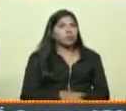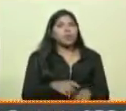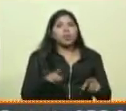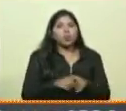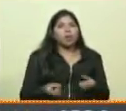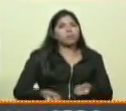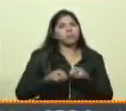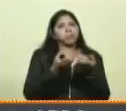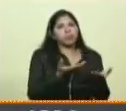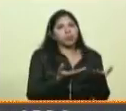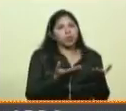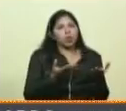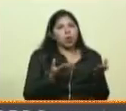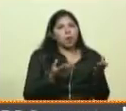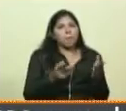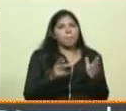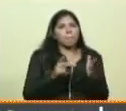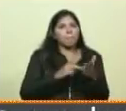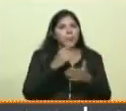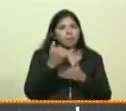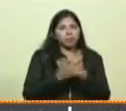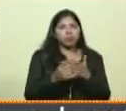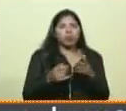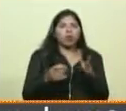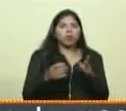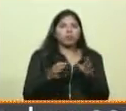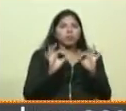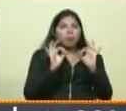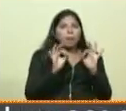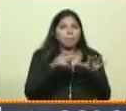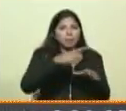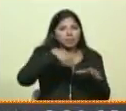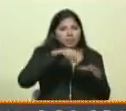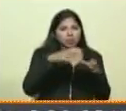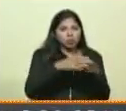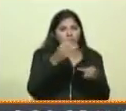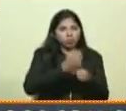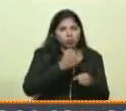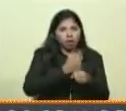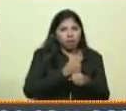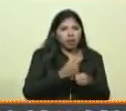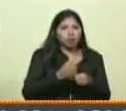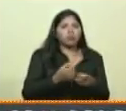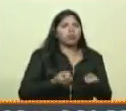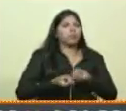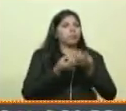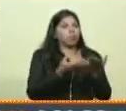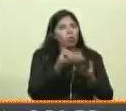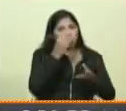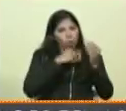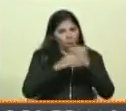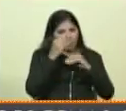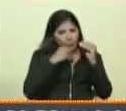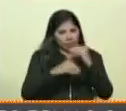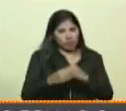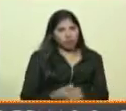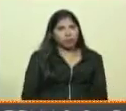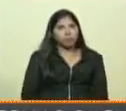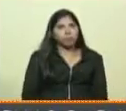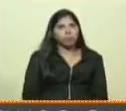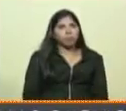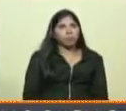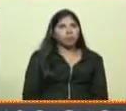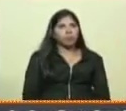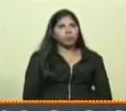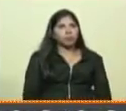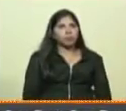gracias a las coordinaciones que tuvo la gerencia con la parte del sindicato, Edgar Bracho. Lo felicito por el trabajo. Eso